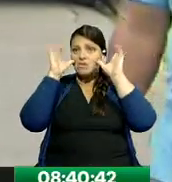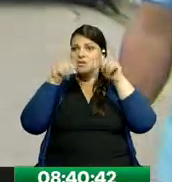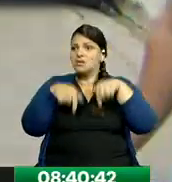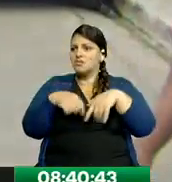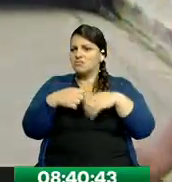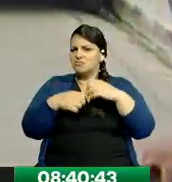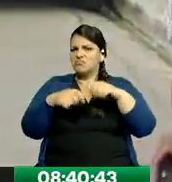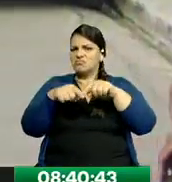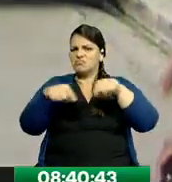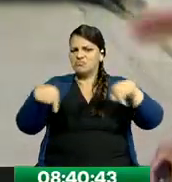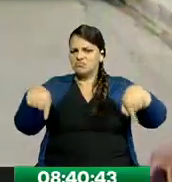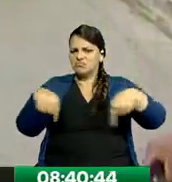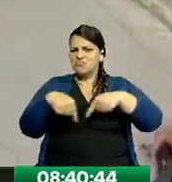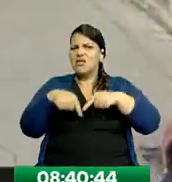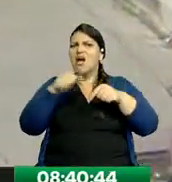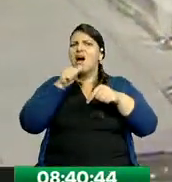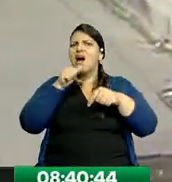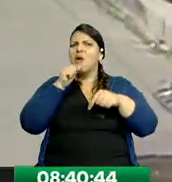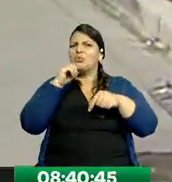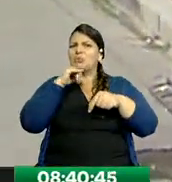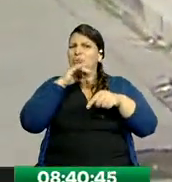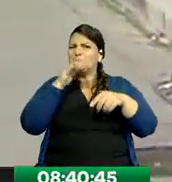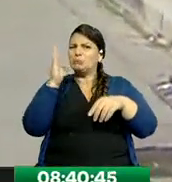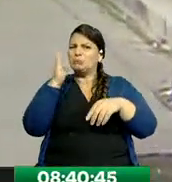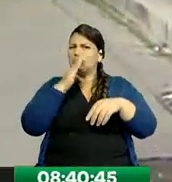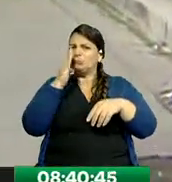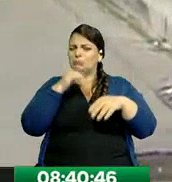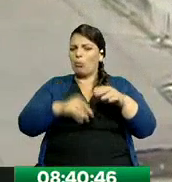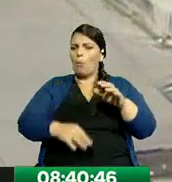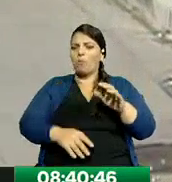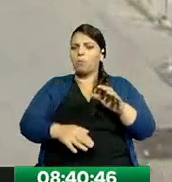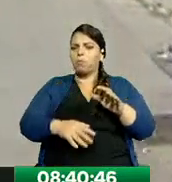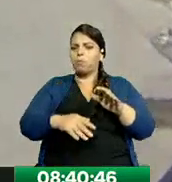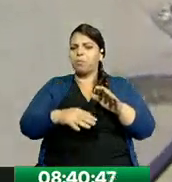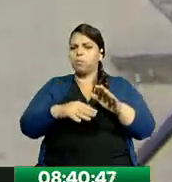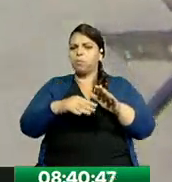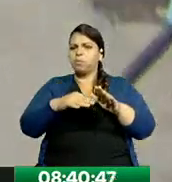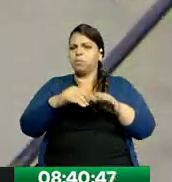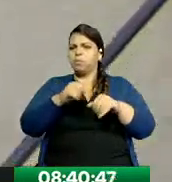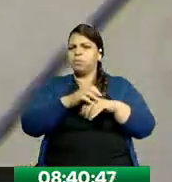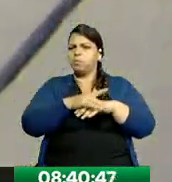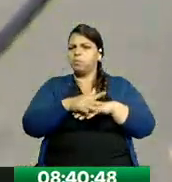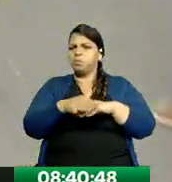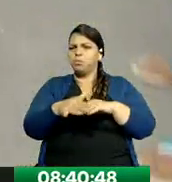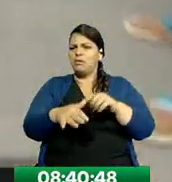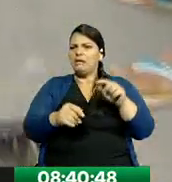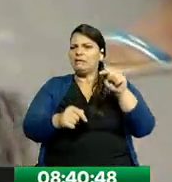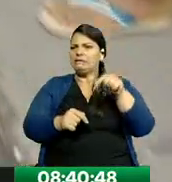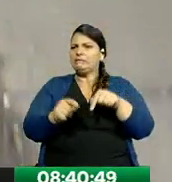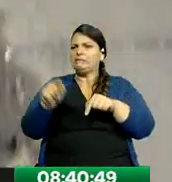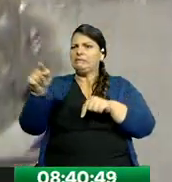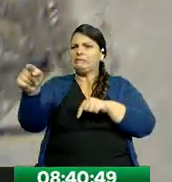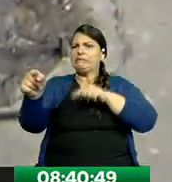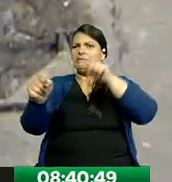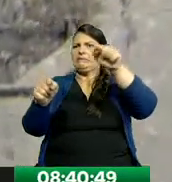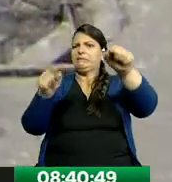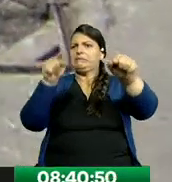este problema. Sí, porque de arriba viene, señorita, el ramaje, sí, pero siempre se tapa